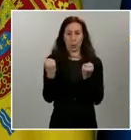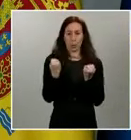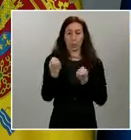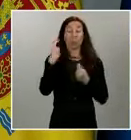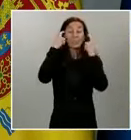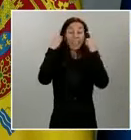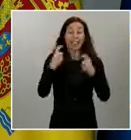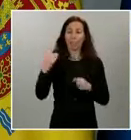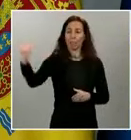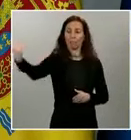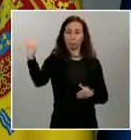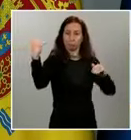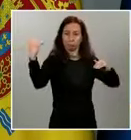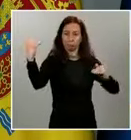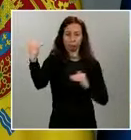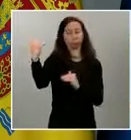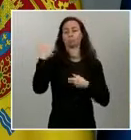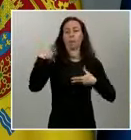España.